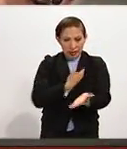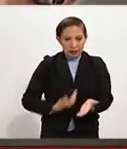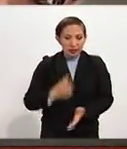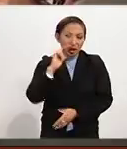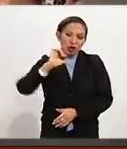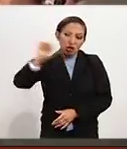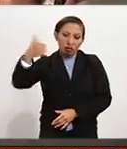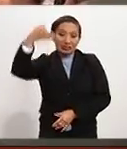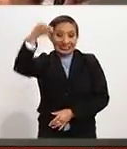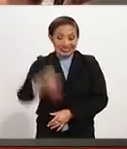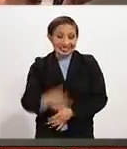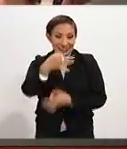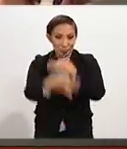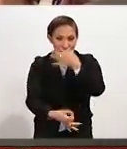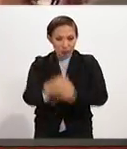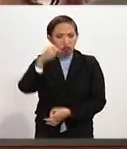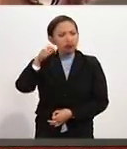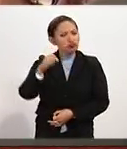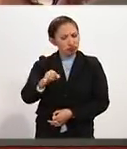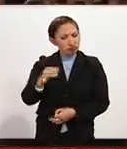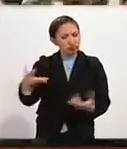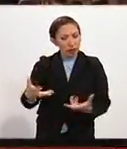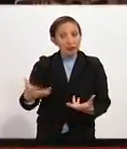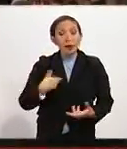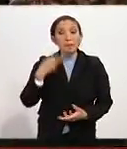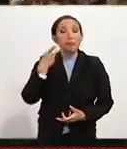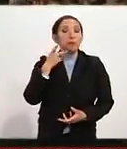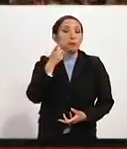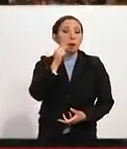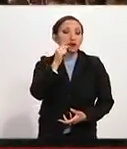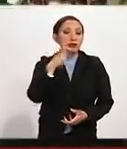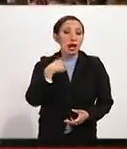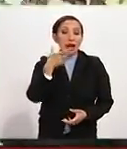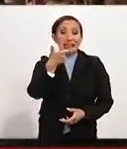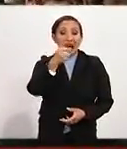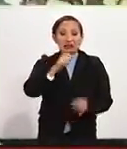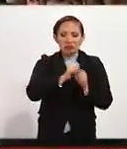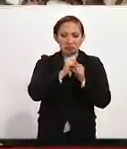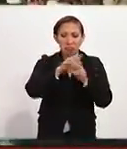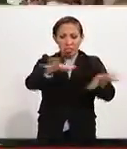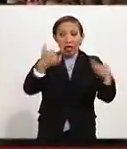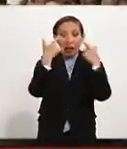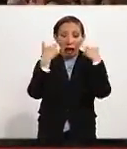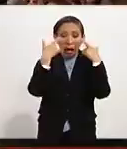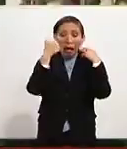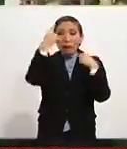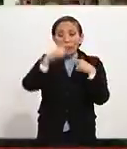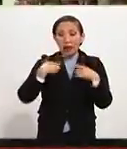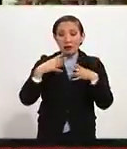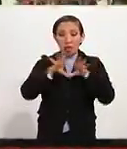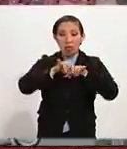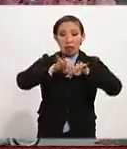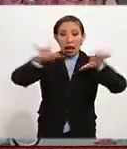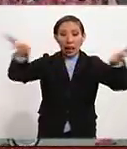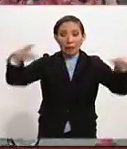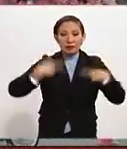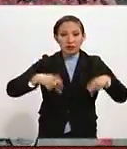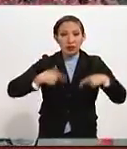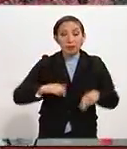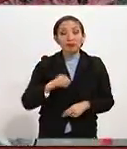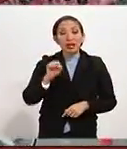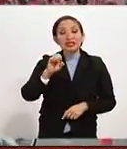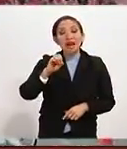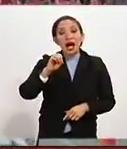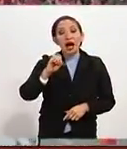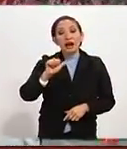que aprueban el juicio político. La policía tuvo que utilizar gases lacrimógenos para dispersar a los inconformes. En Sao